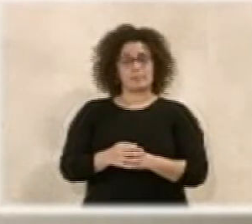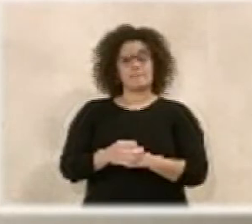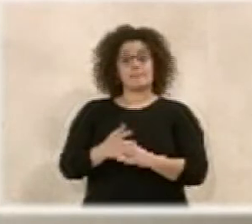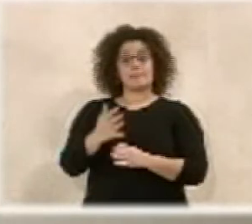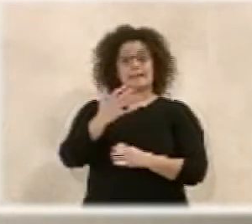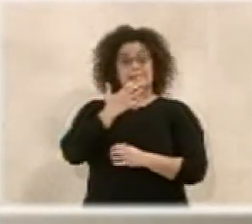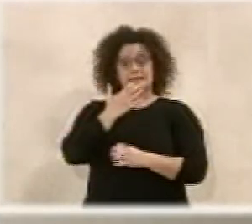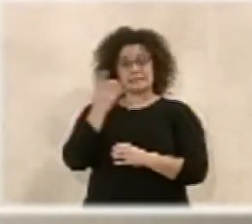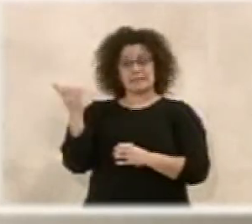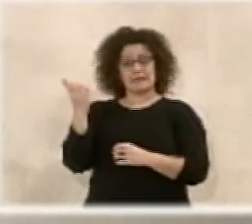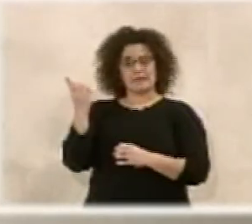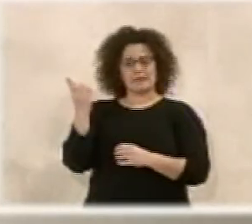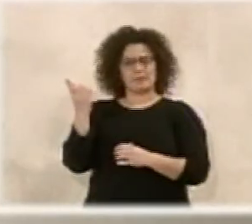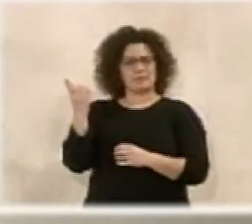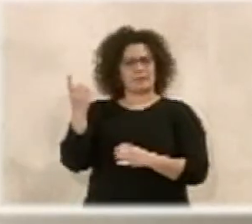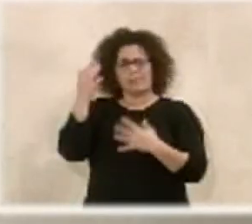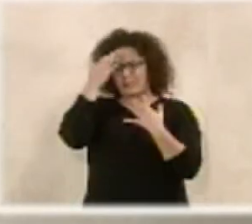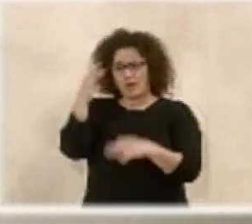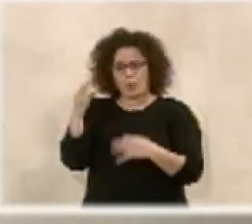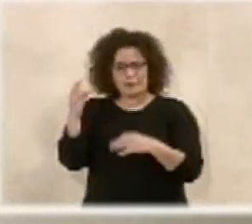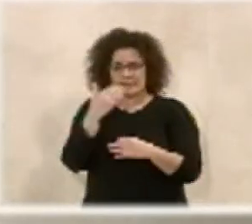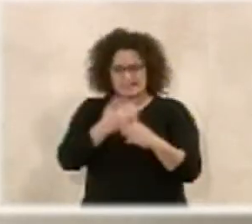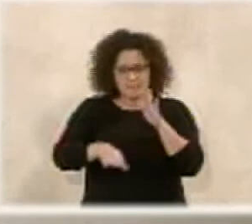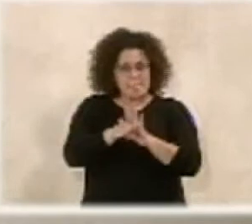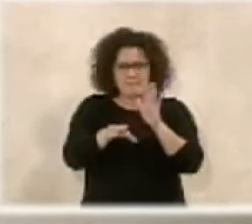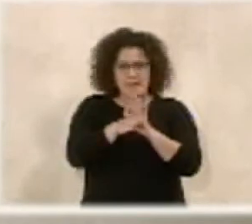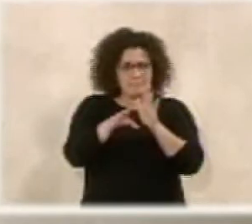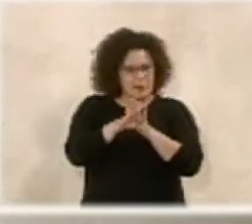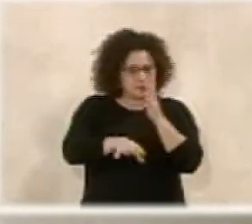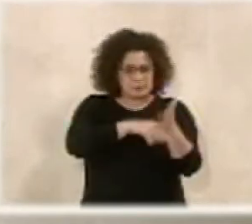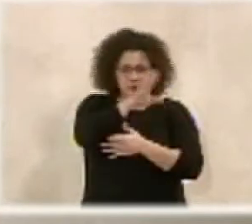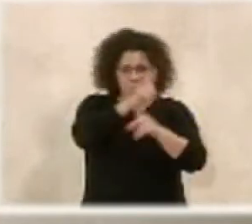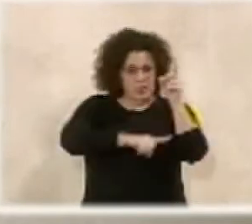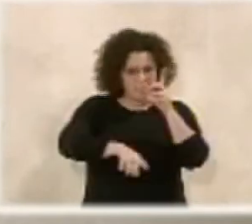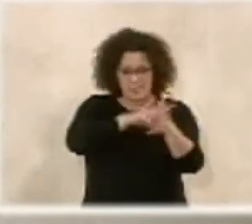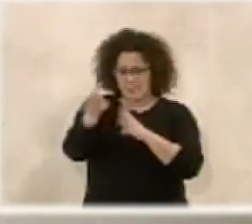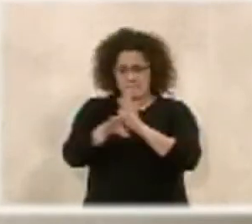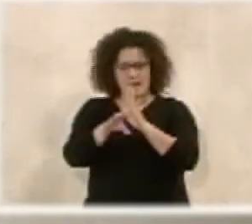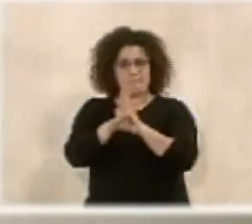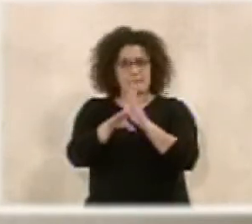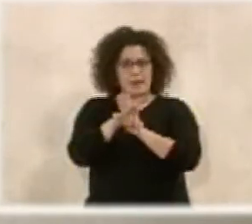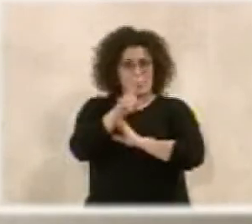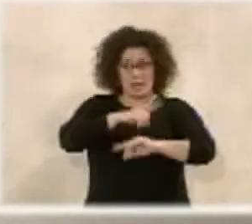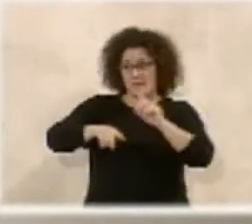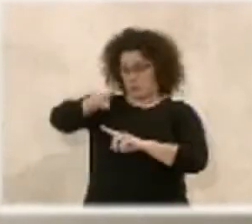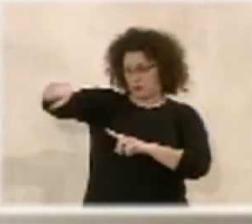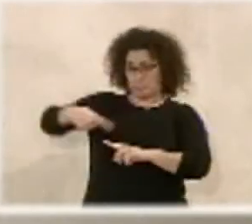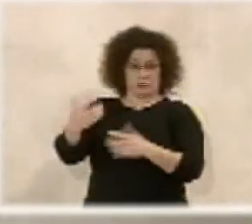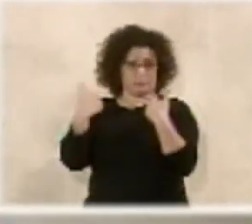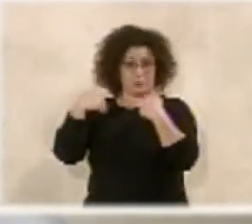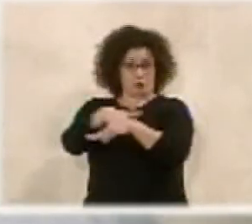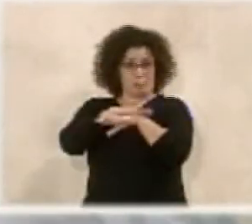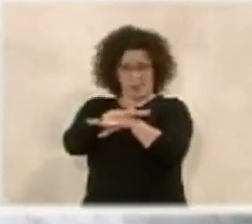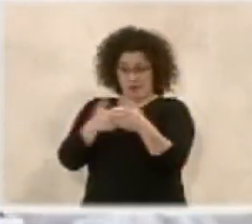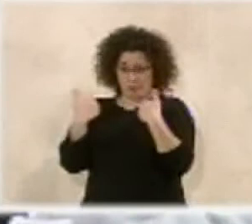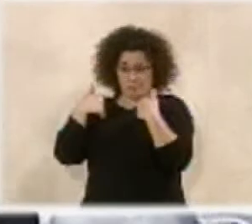si usted no se da cuenta que si este problema no se solventa, y entre todos, y pero sobre todo ustedes, que son los que están gobernando,